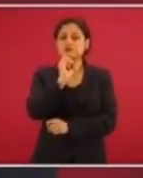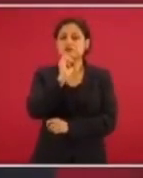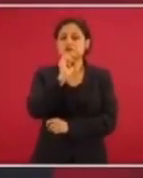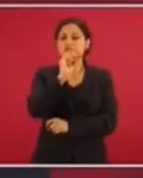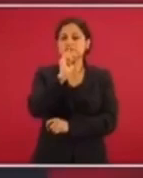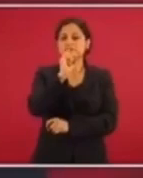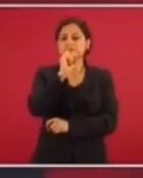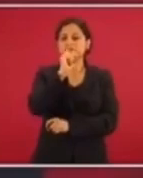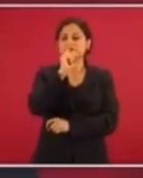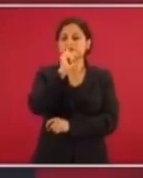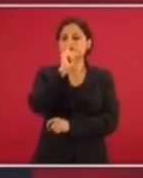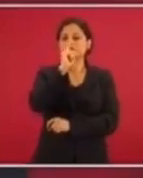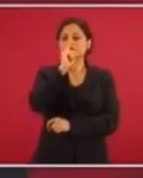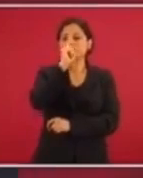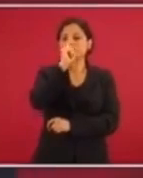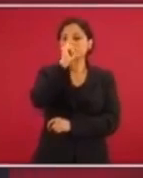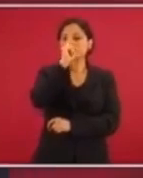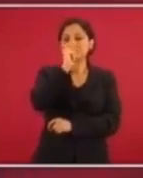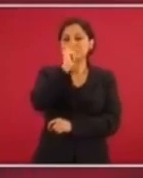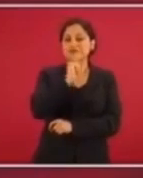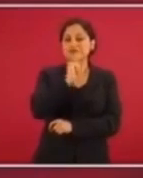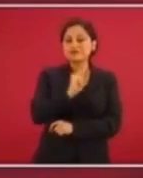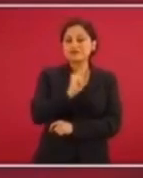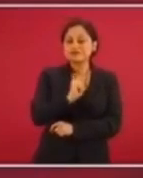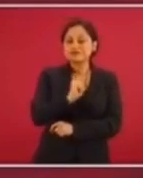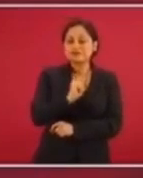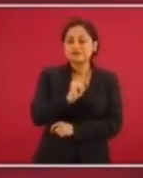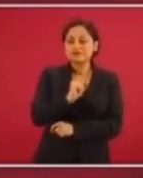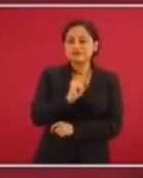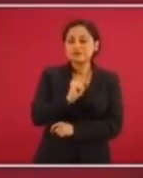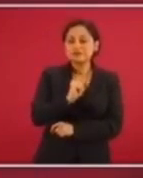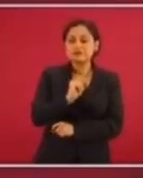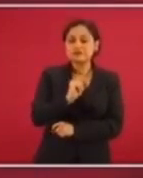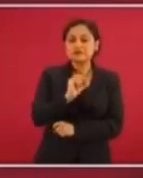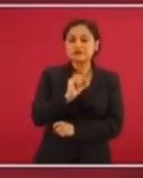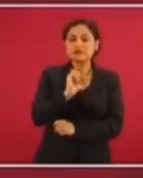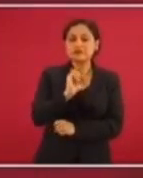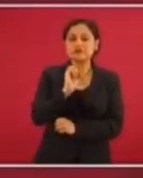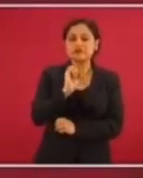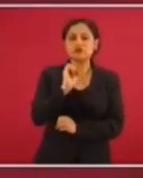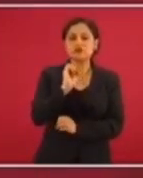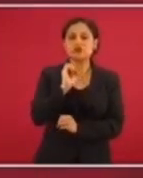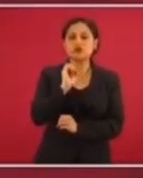abril vamos a poder salir de la gravedad.